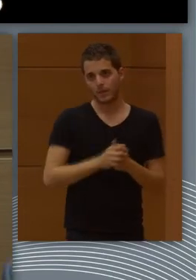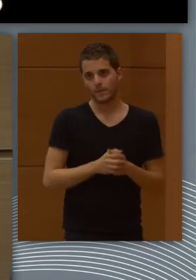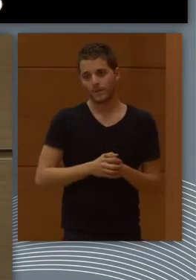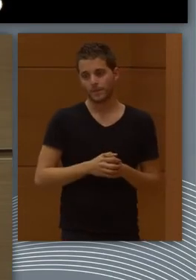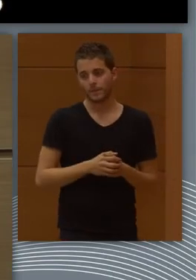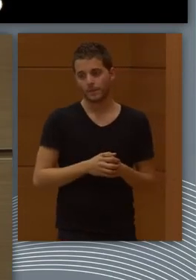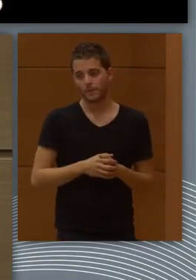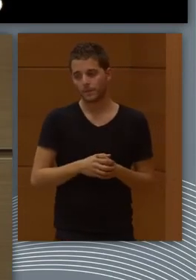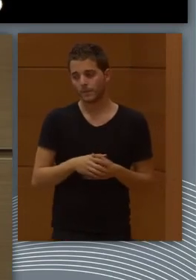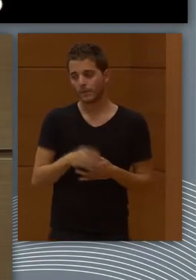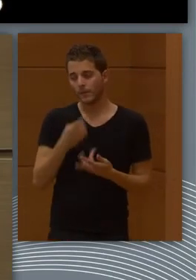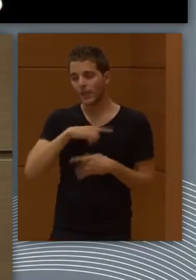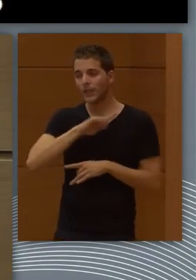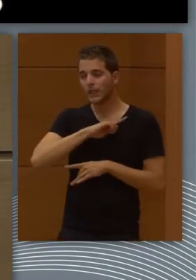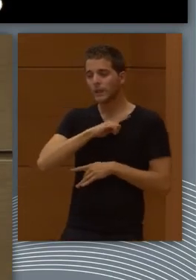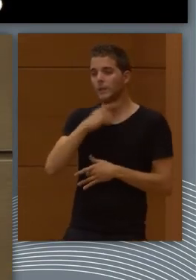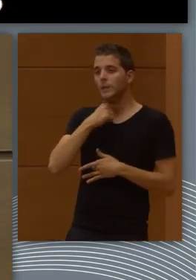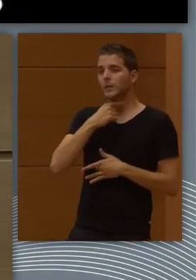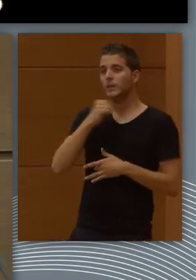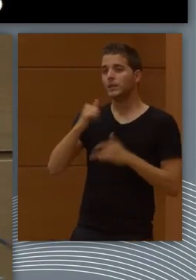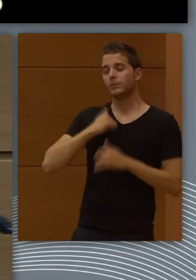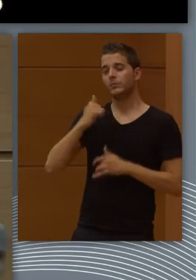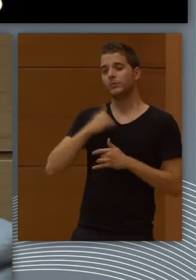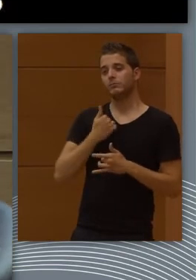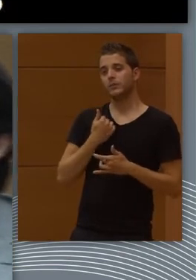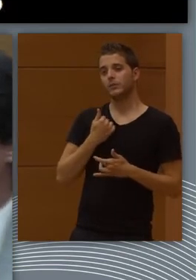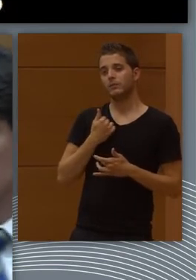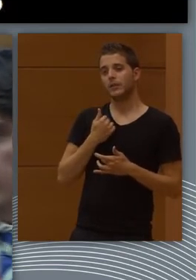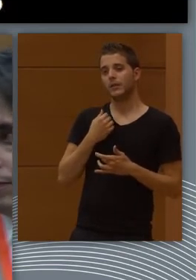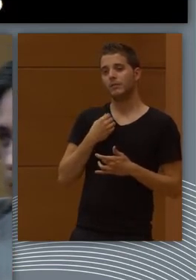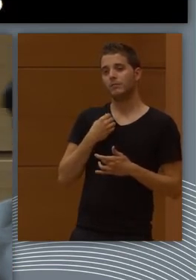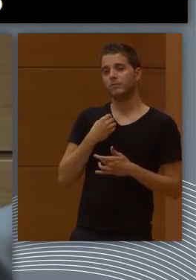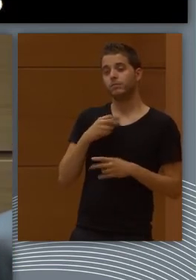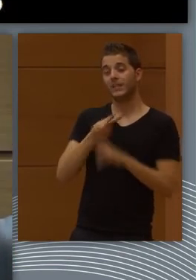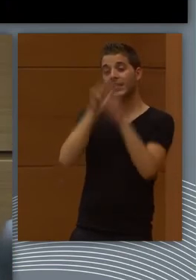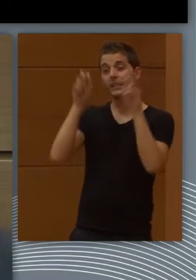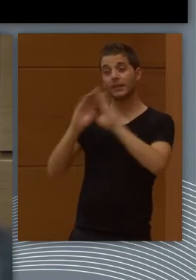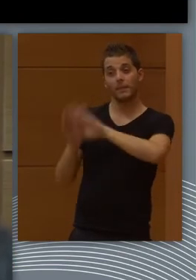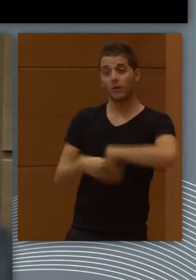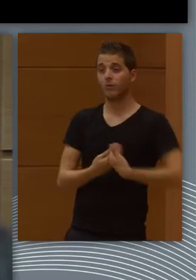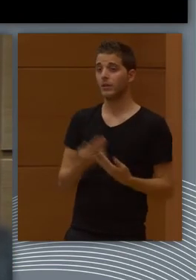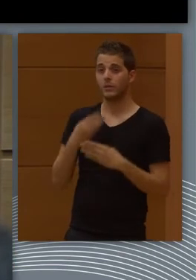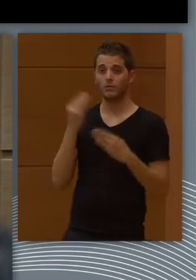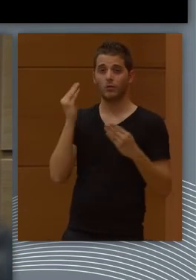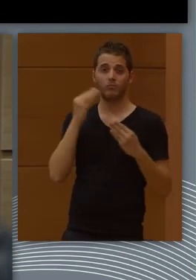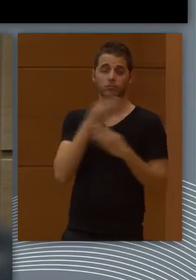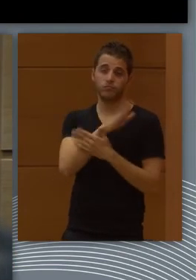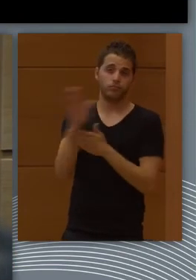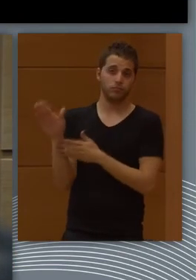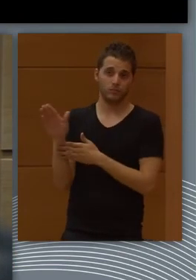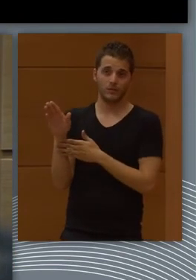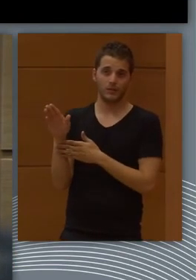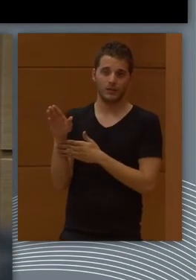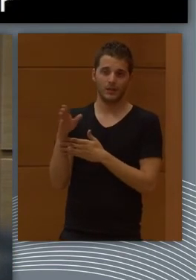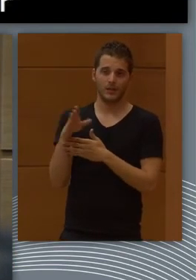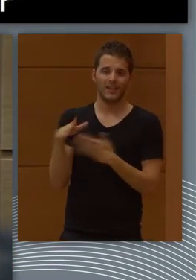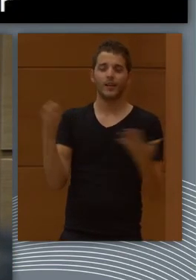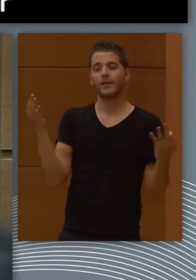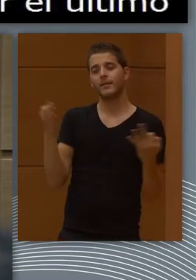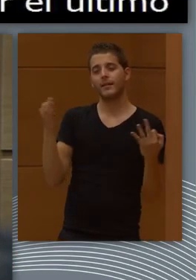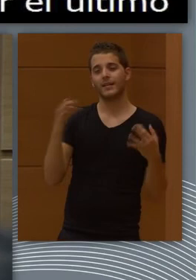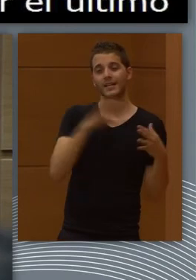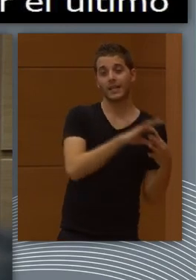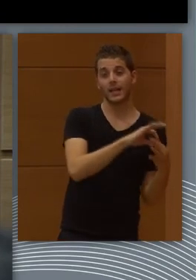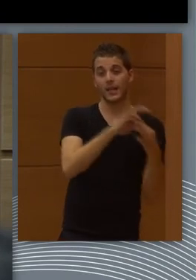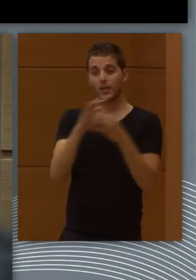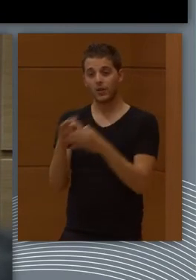Bueno, a mí me gustaría aprovechar para plantear un último tema y es relacionado con una